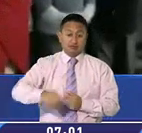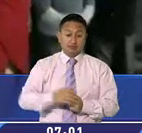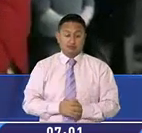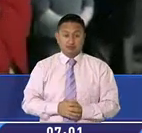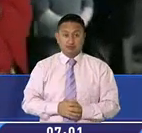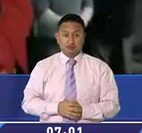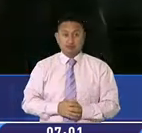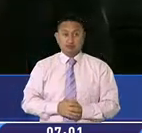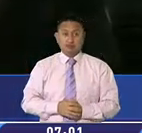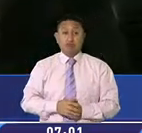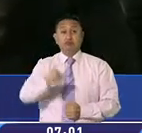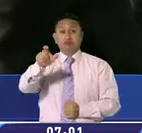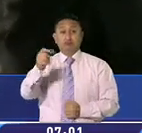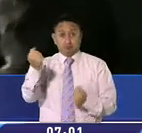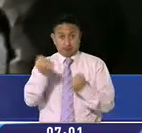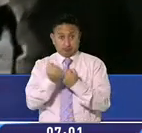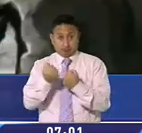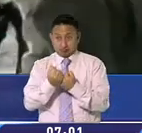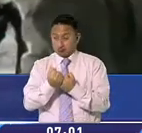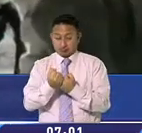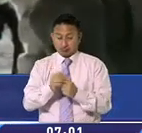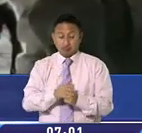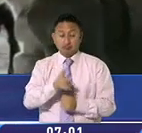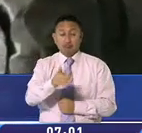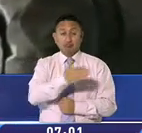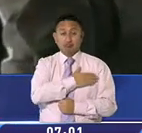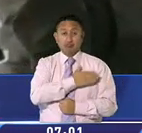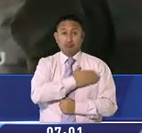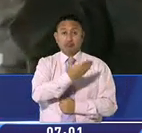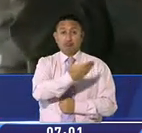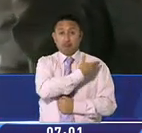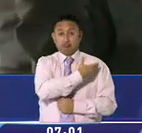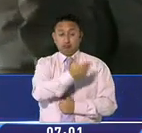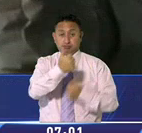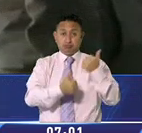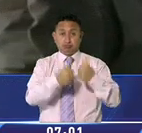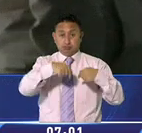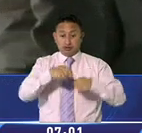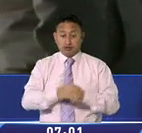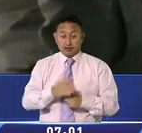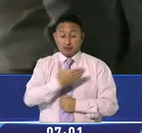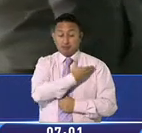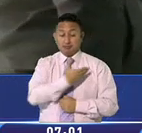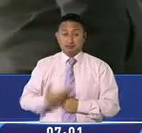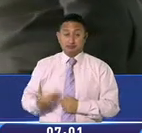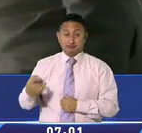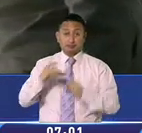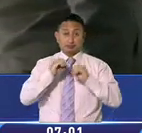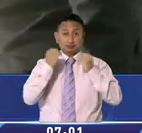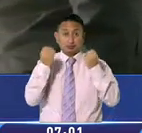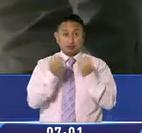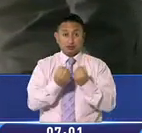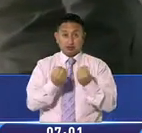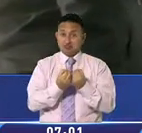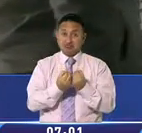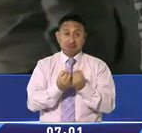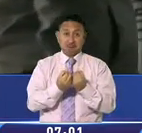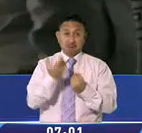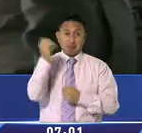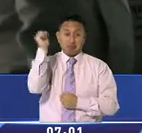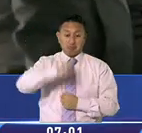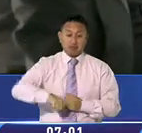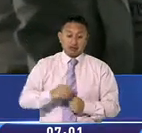vez que no logró que su candidato Apaqui Castro se haga de la presidencia de esa organización indígena, logrando el triunfo Andrés